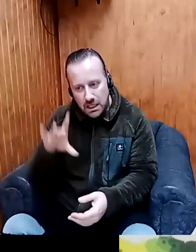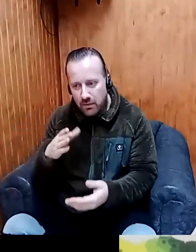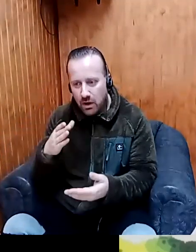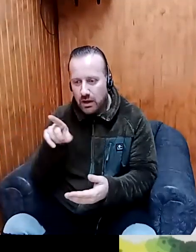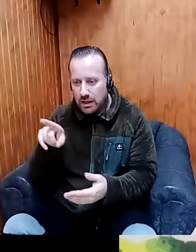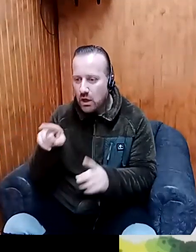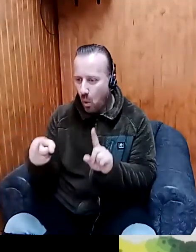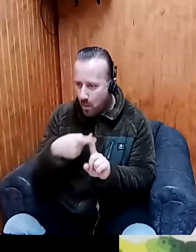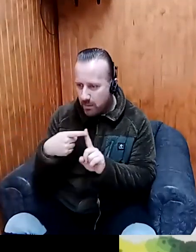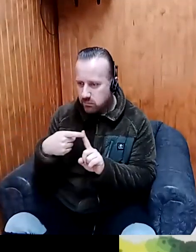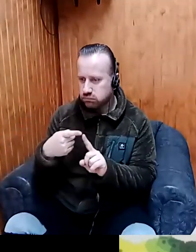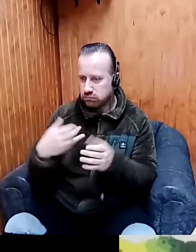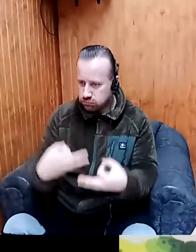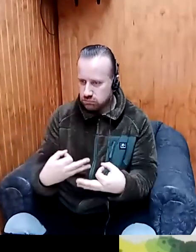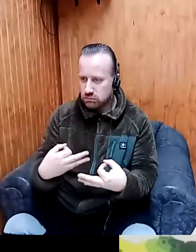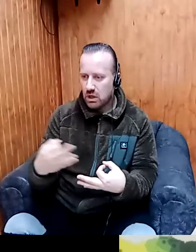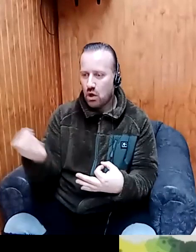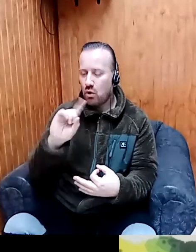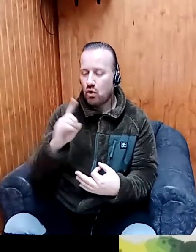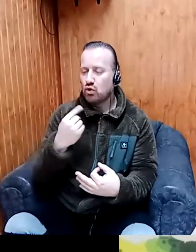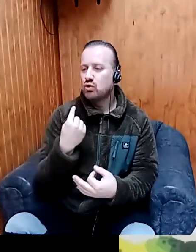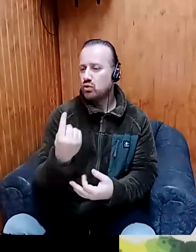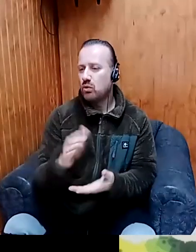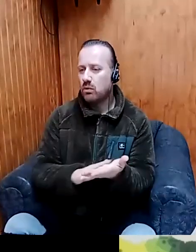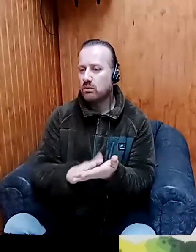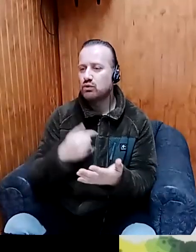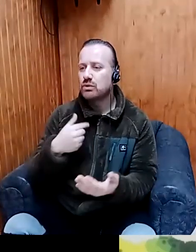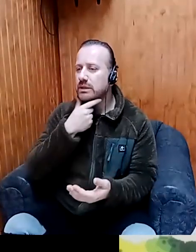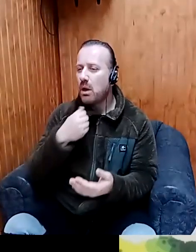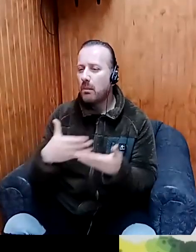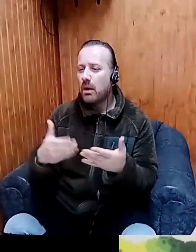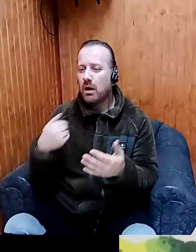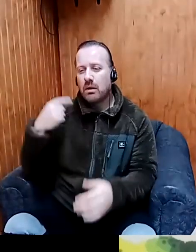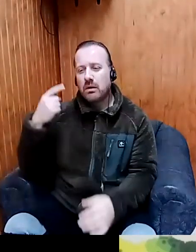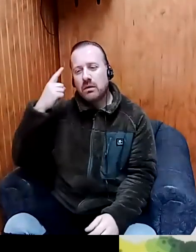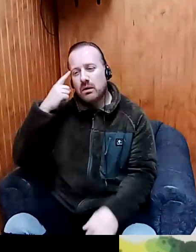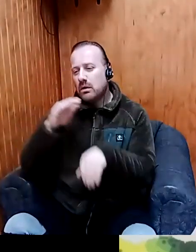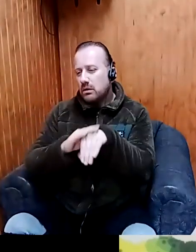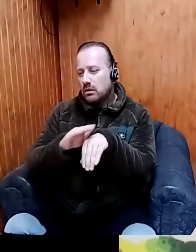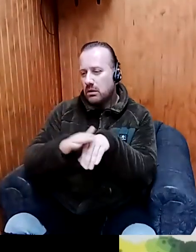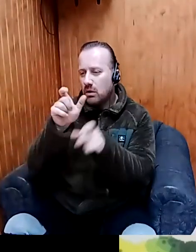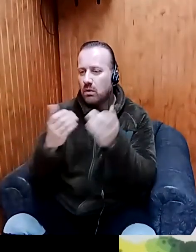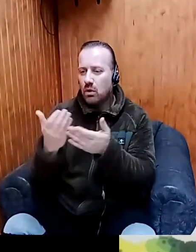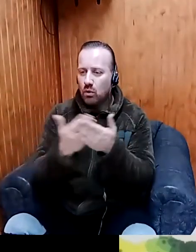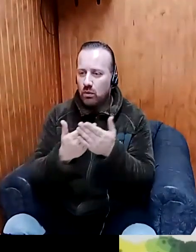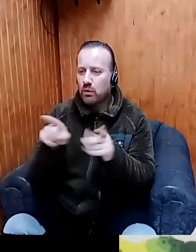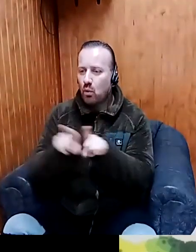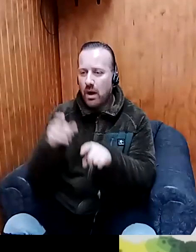participa. Y esto no es simplemente porque queremos ser más compasivos con los alumnos, sino porque es que